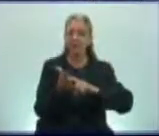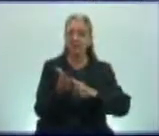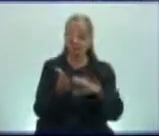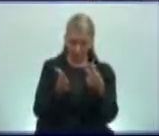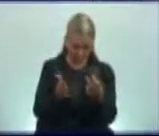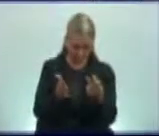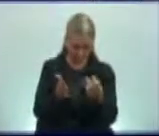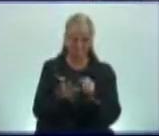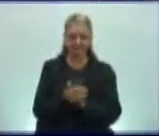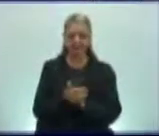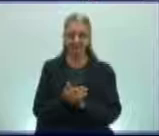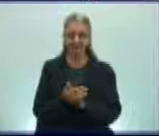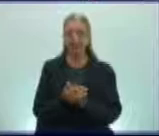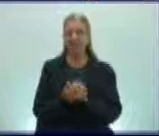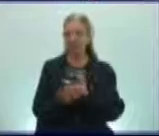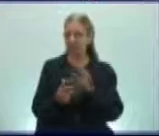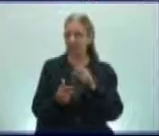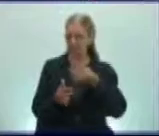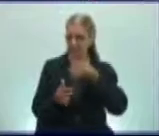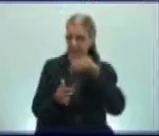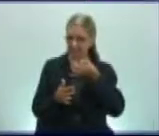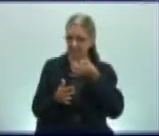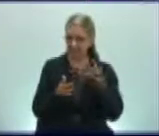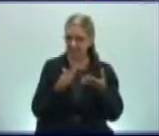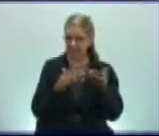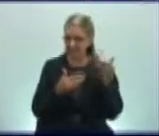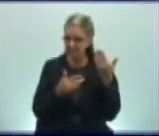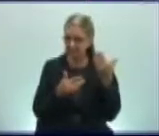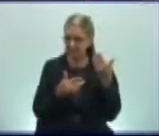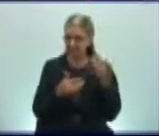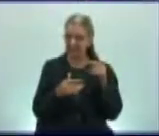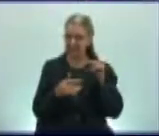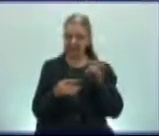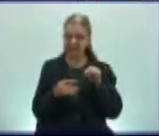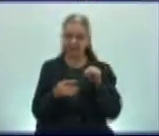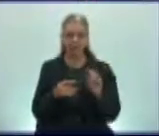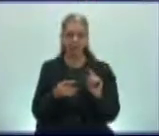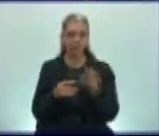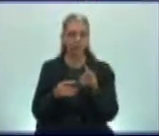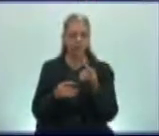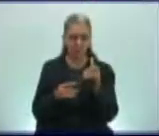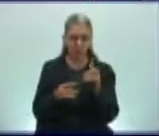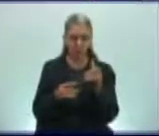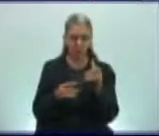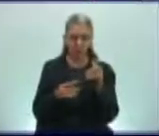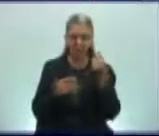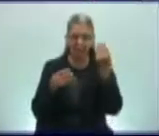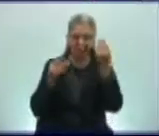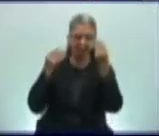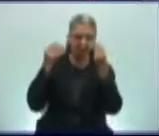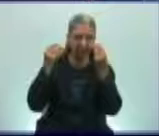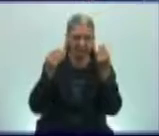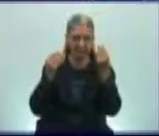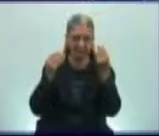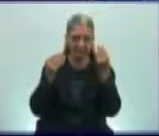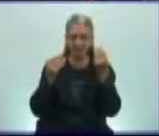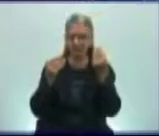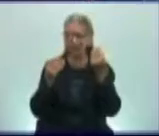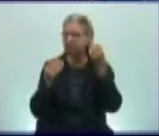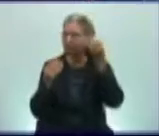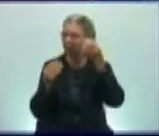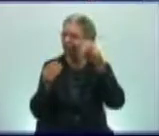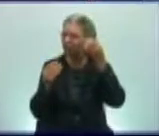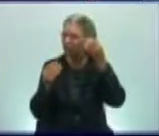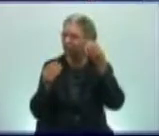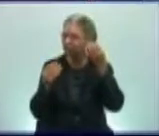estado comentando. Lo hemos analizado solamente haciendo un análisis lógico con el conocimiento